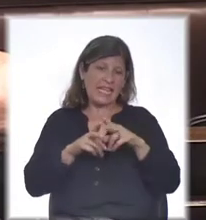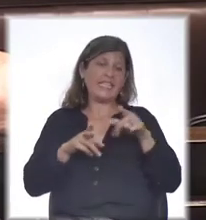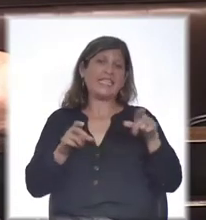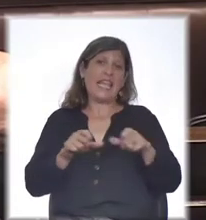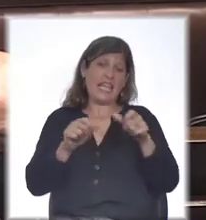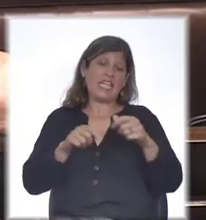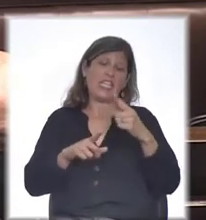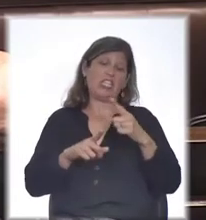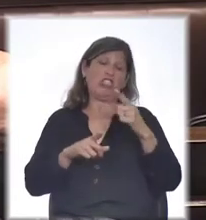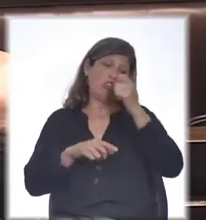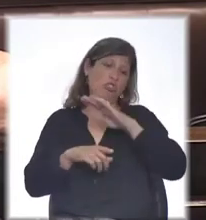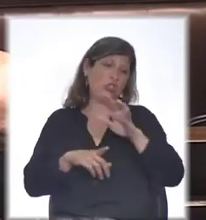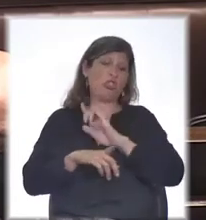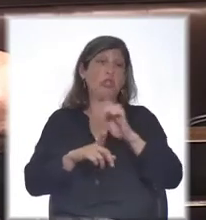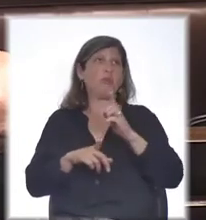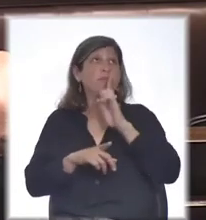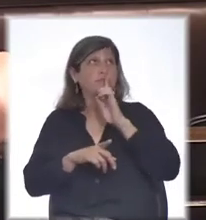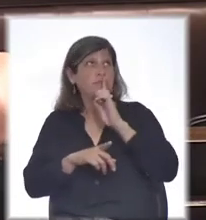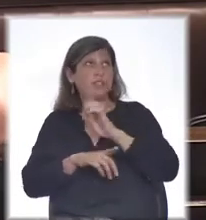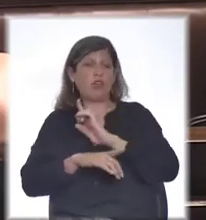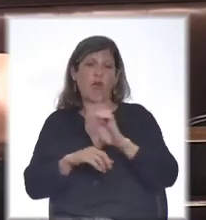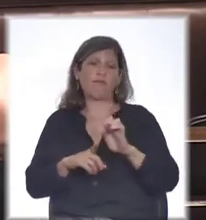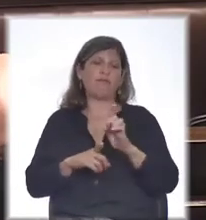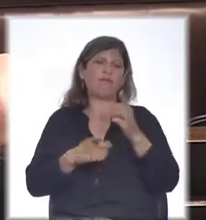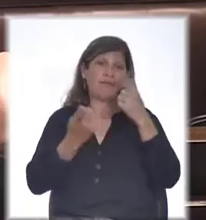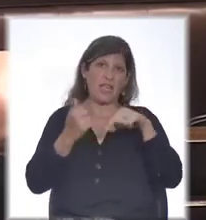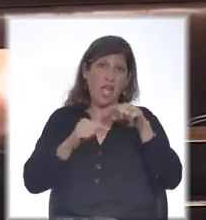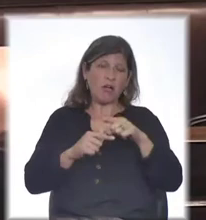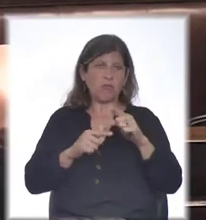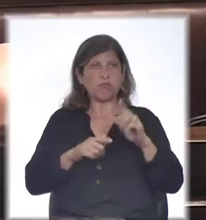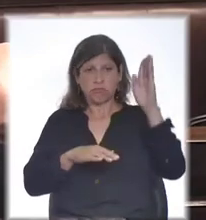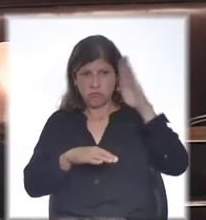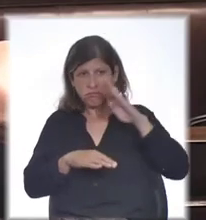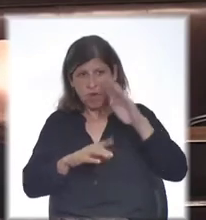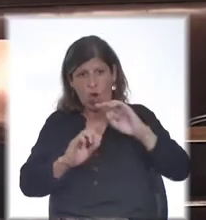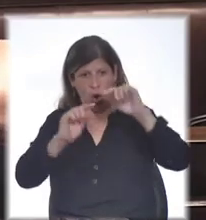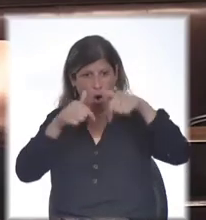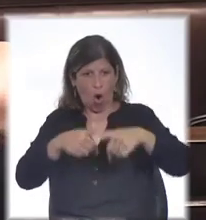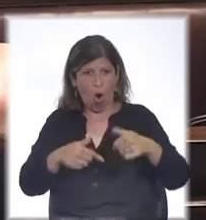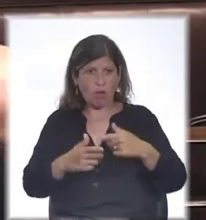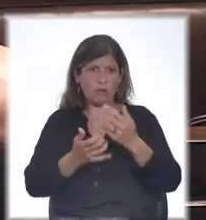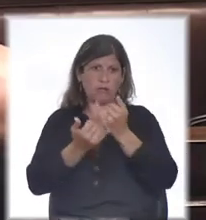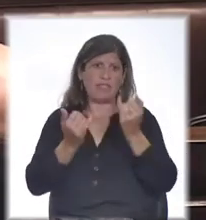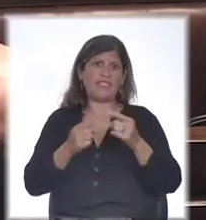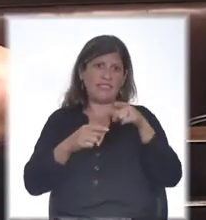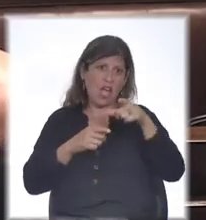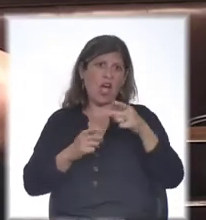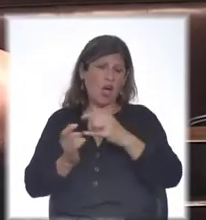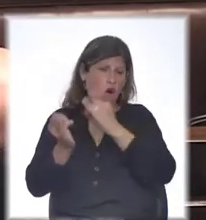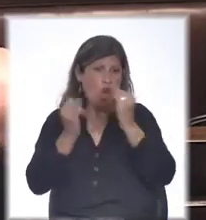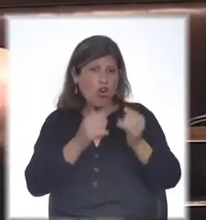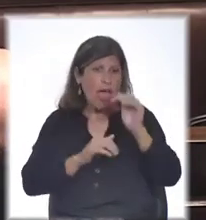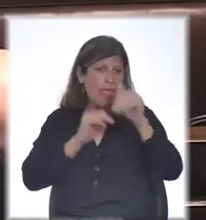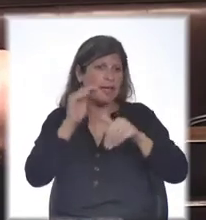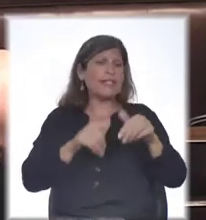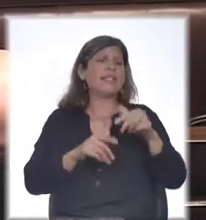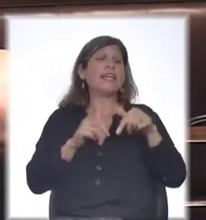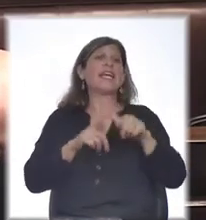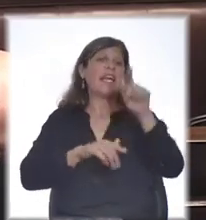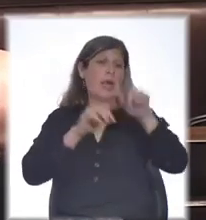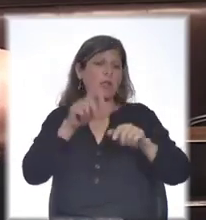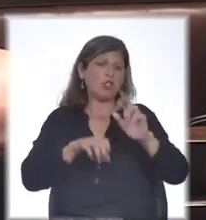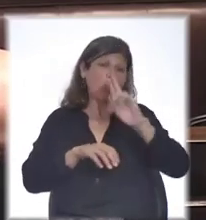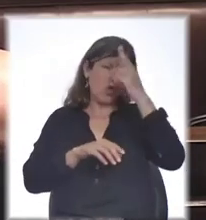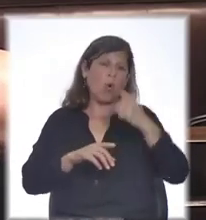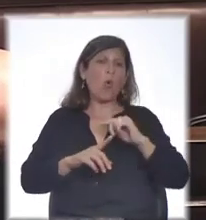en silencio. Conmemoramos hoy aquella gran jornada cívica en que el pueblo uruguayo pudo por primera vez, luego de